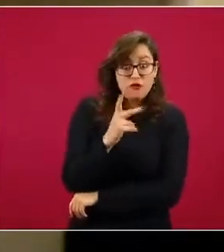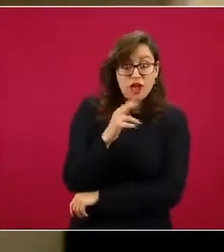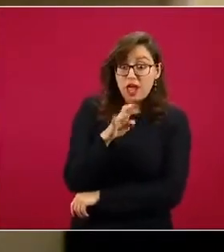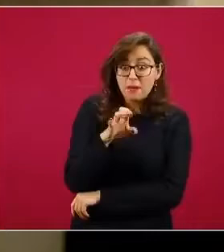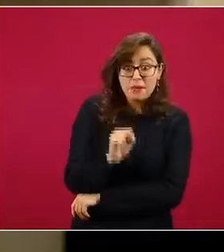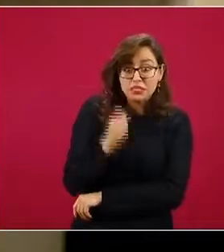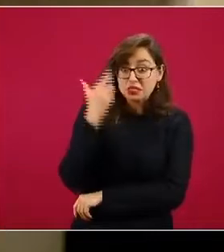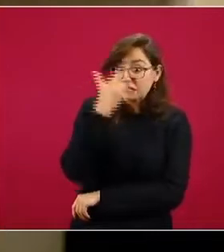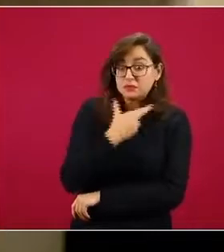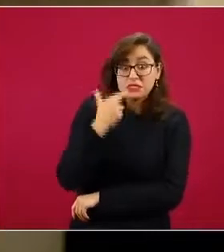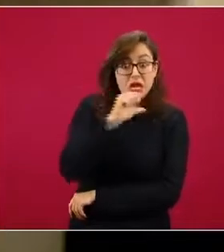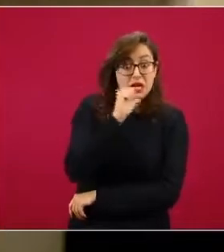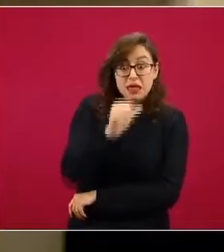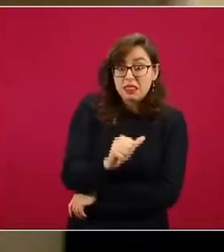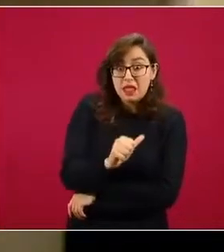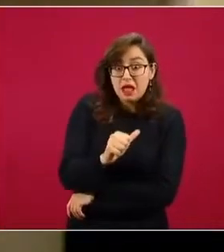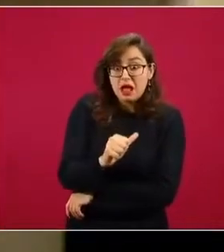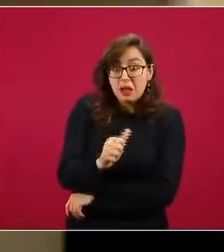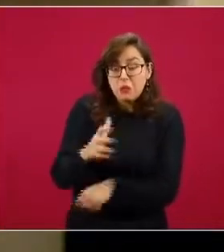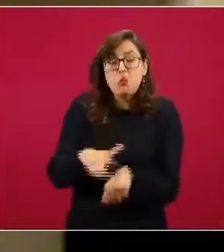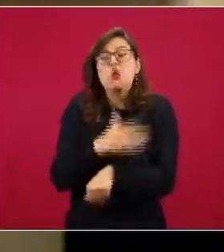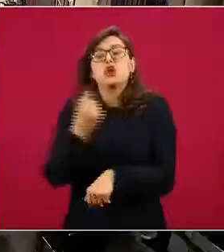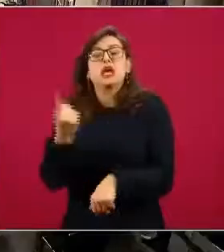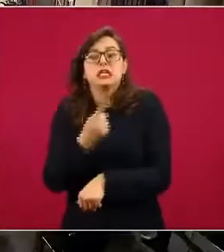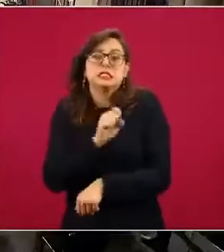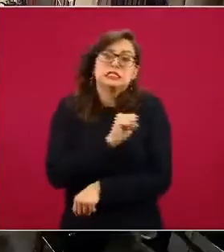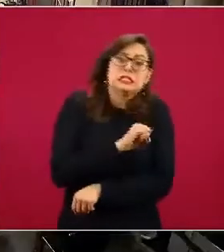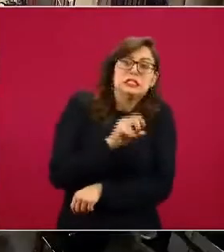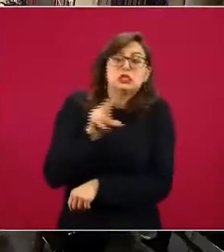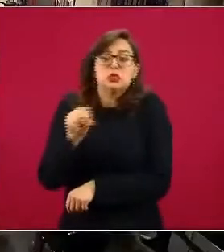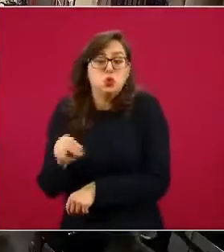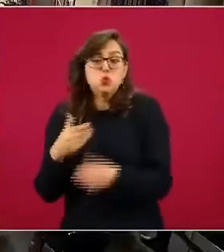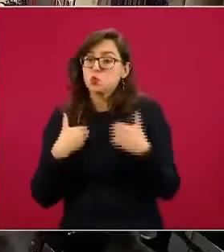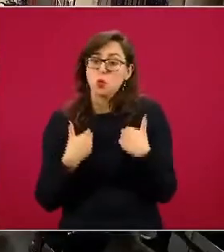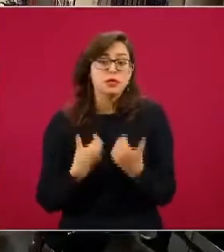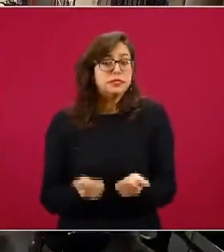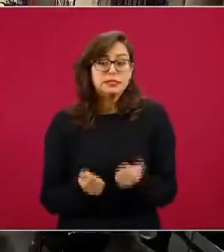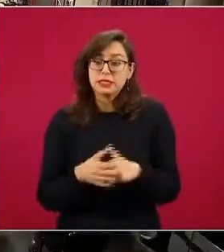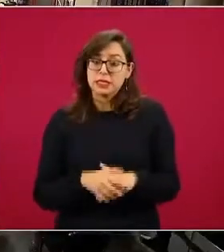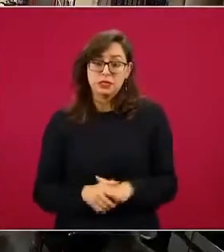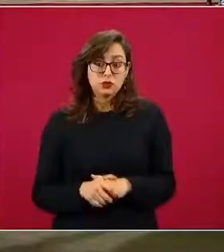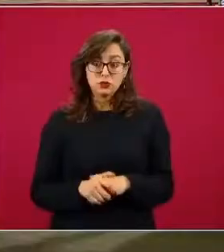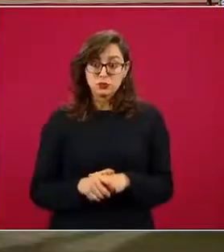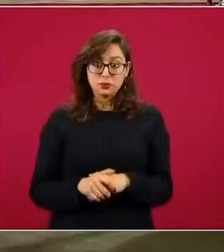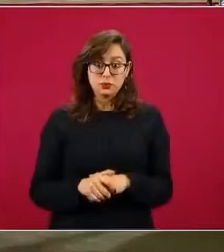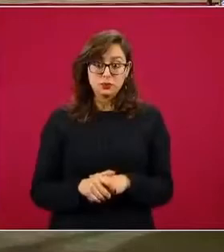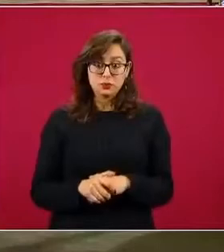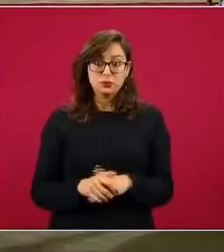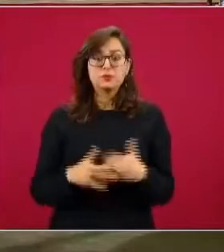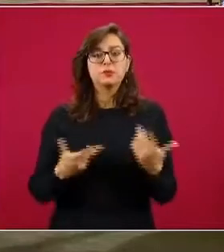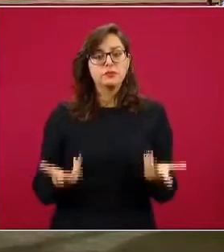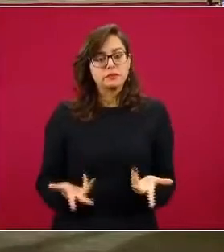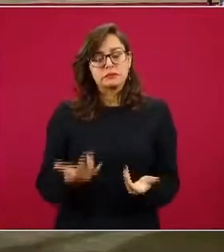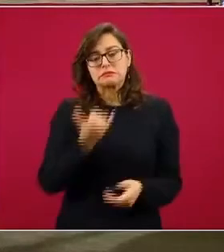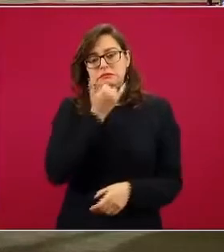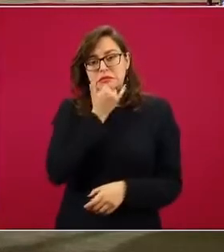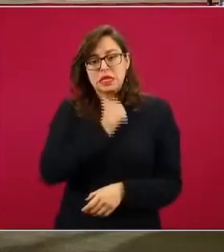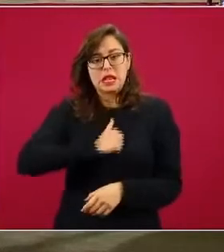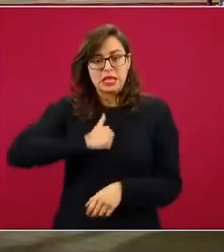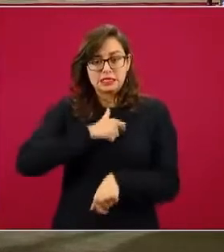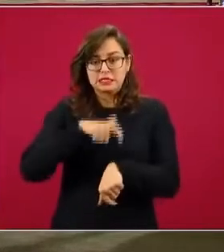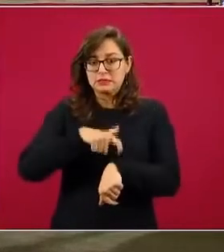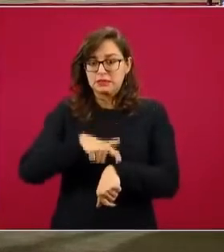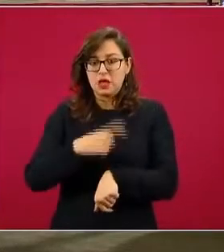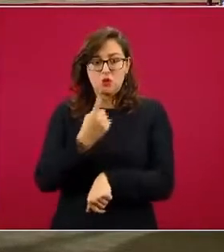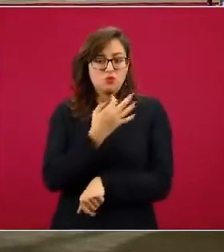que no termino de entender por qué unos sí y otros no, por favor, doctor. Con mucho gusto. Como le digo, lástima que nos queda un minuto. Por favor, sígalo preguntando aquí o